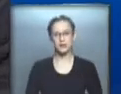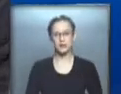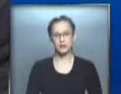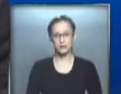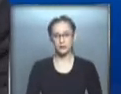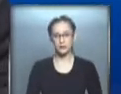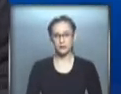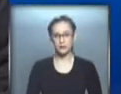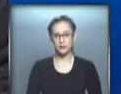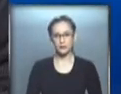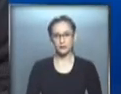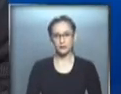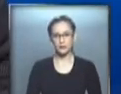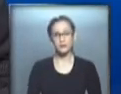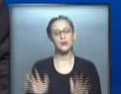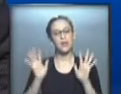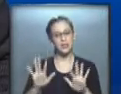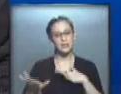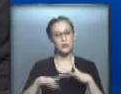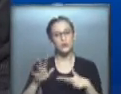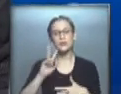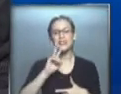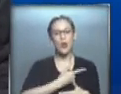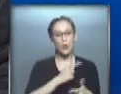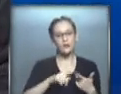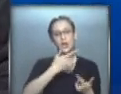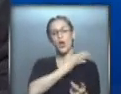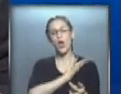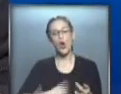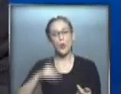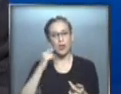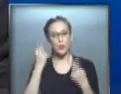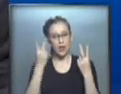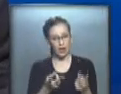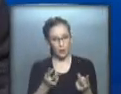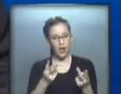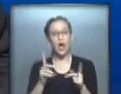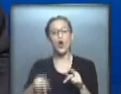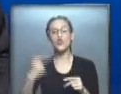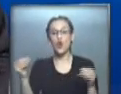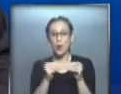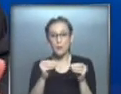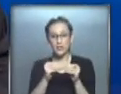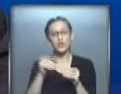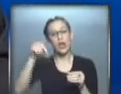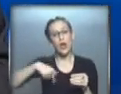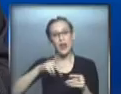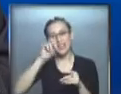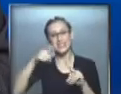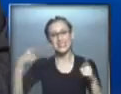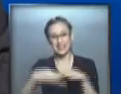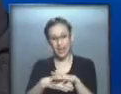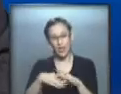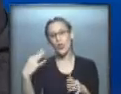bueno así las cosas entonces en sanjuan tanto el gobernador como el resto de los tripulantes están en recuperación lamentablemente